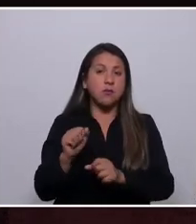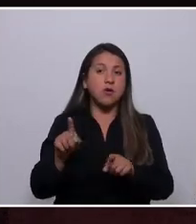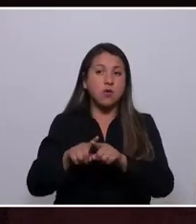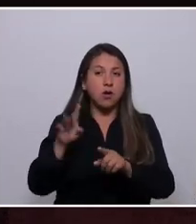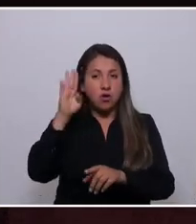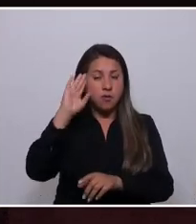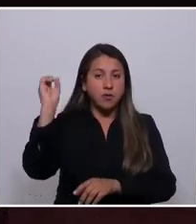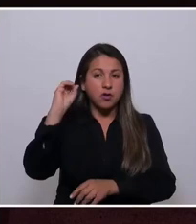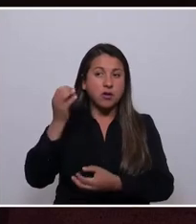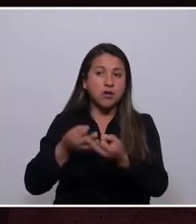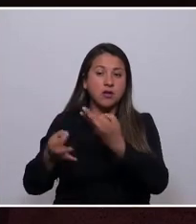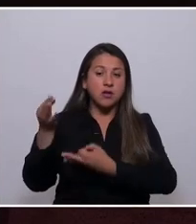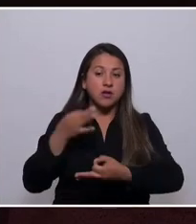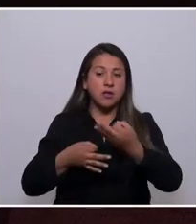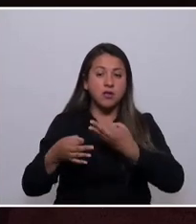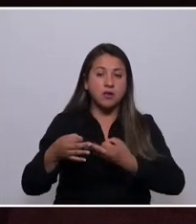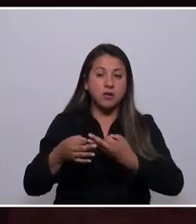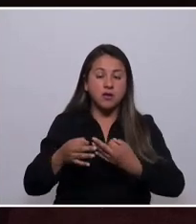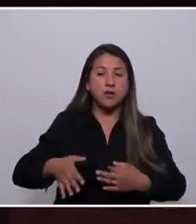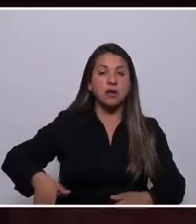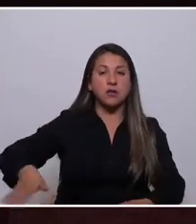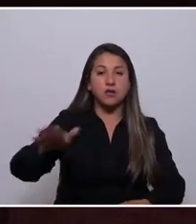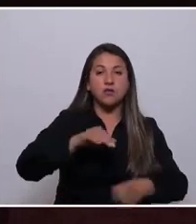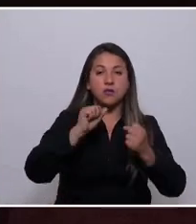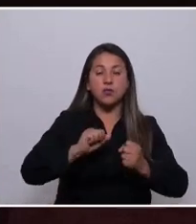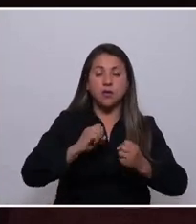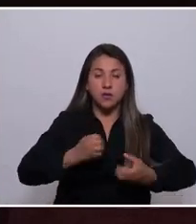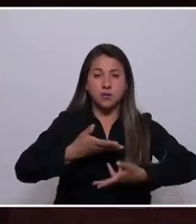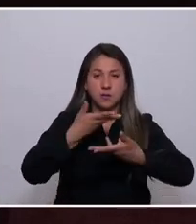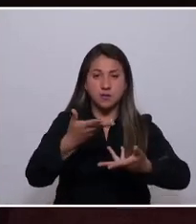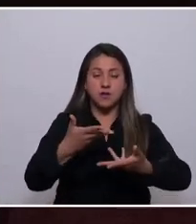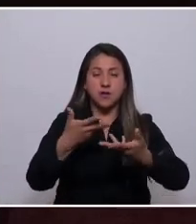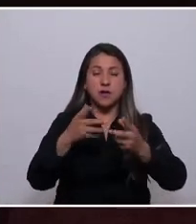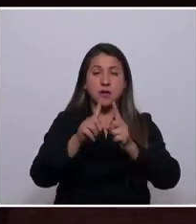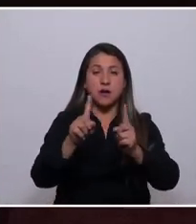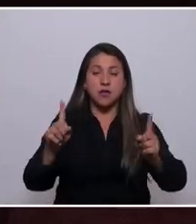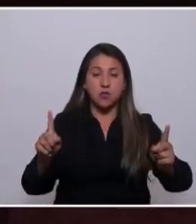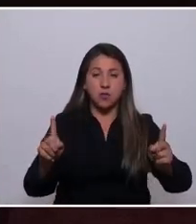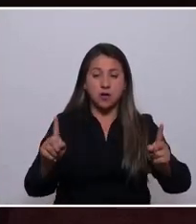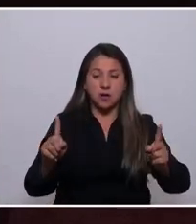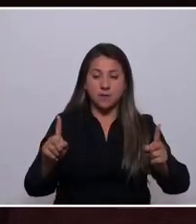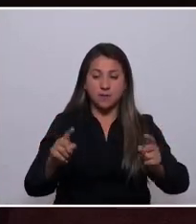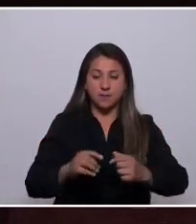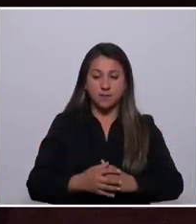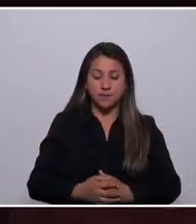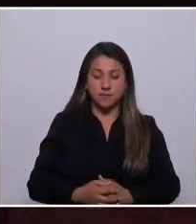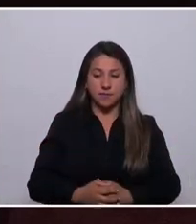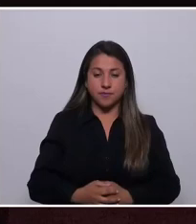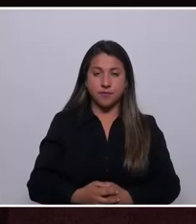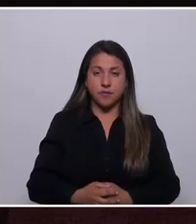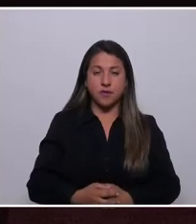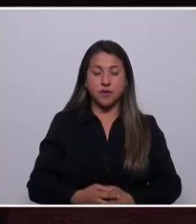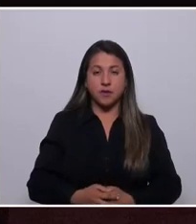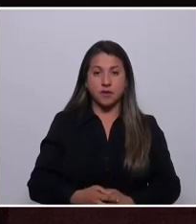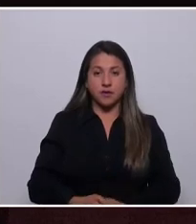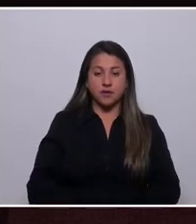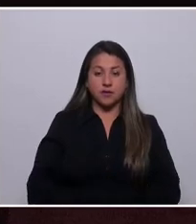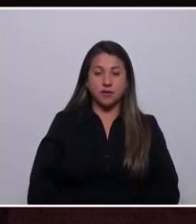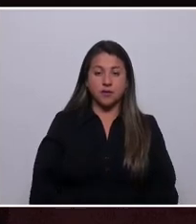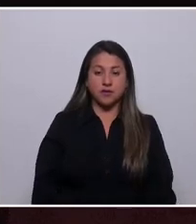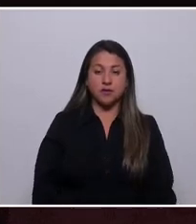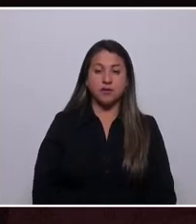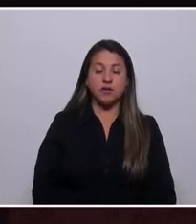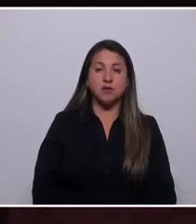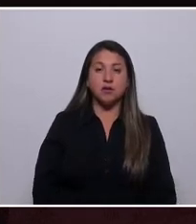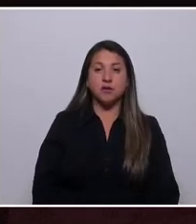totalidad de las opiniones que se puedan expresar en cada una de los eventos que se hagan para poder conocer